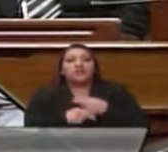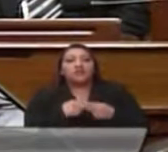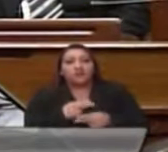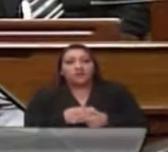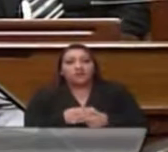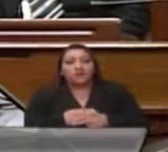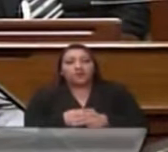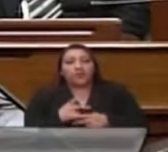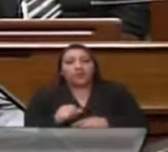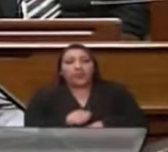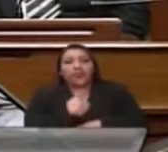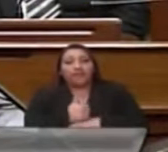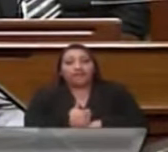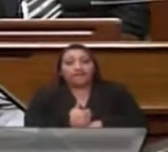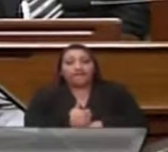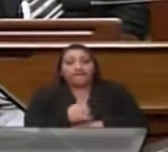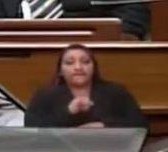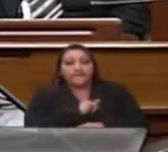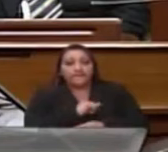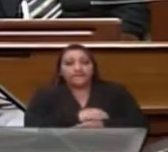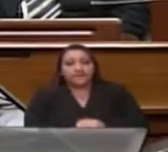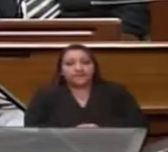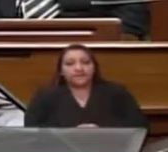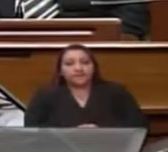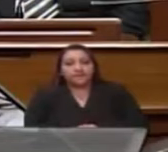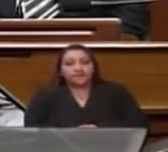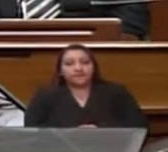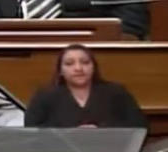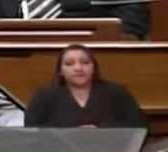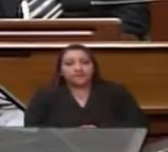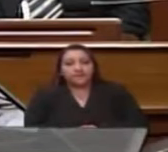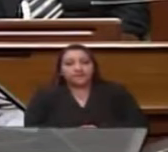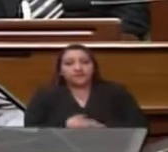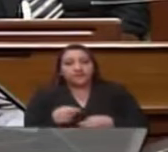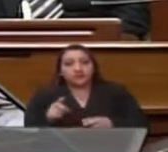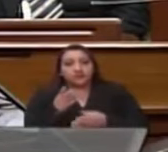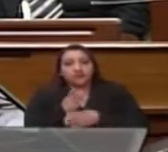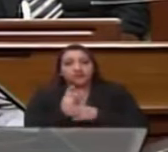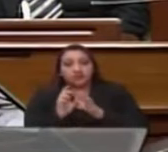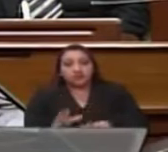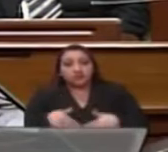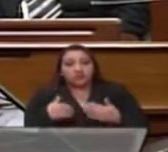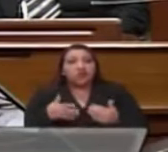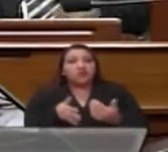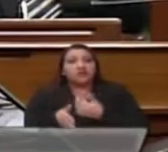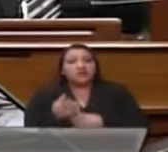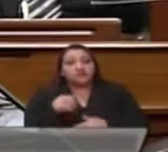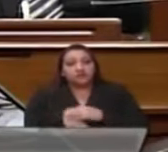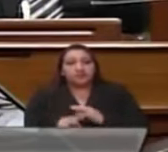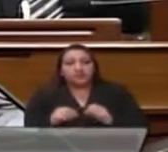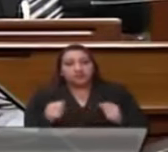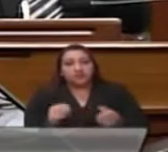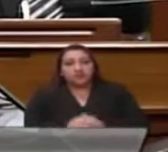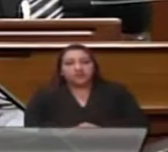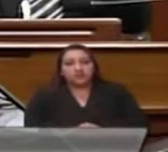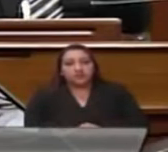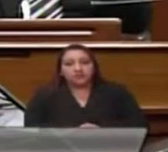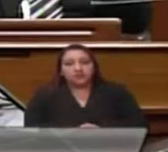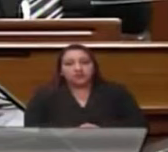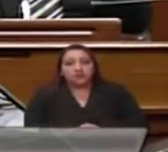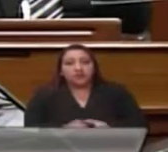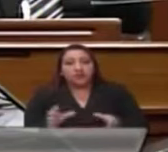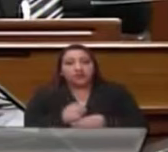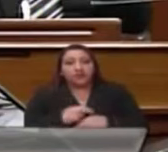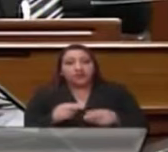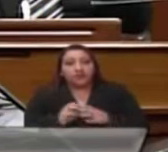nacionales, las autónomas y los institutos, permitiendo que los estudiantes puedan transitar al interior del sistema y alcanzar